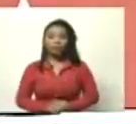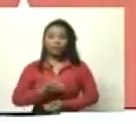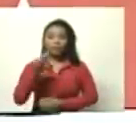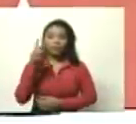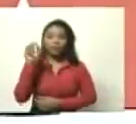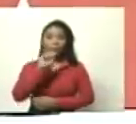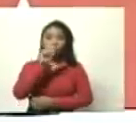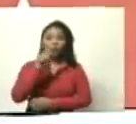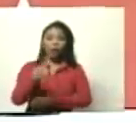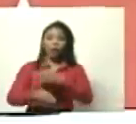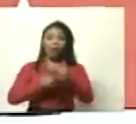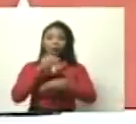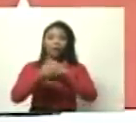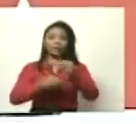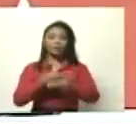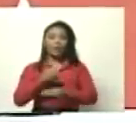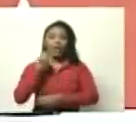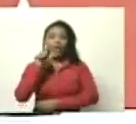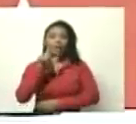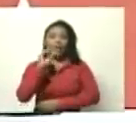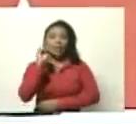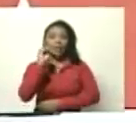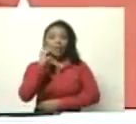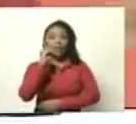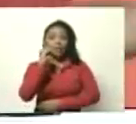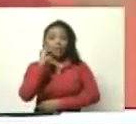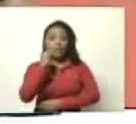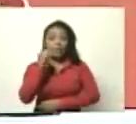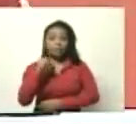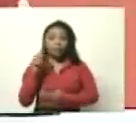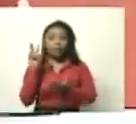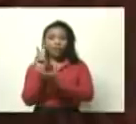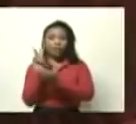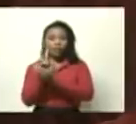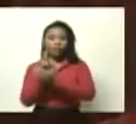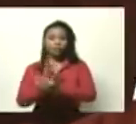segunda pregunta la realiza Liz Flores por Venevisión.